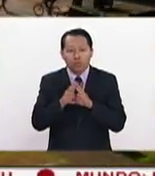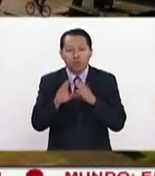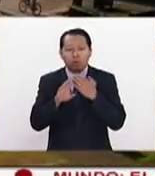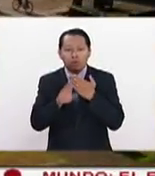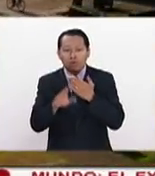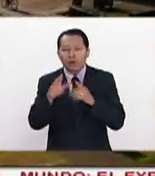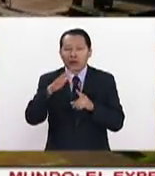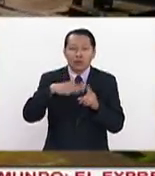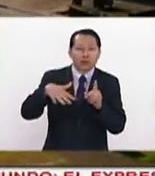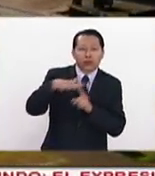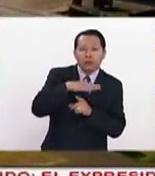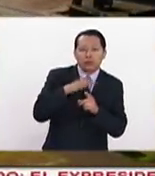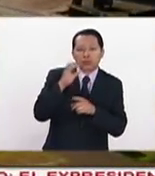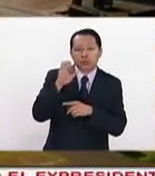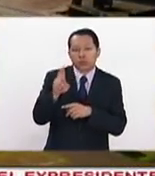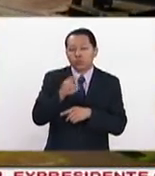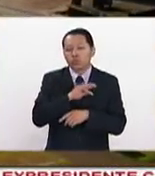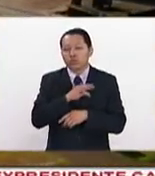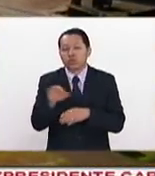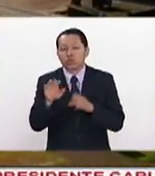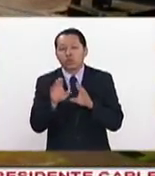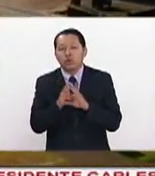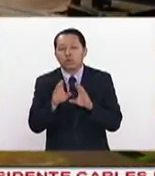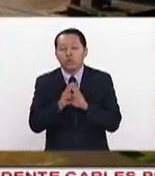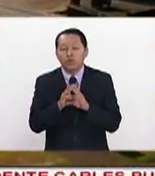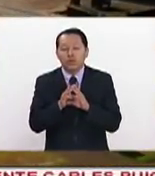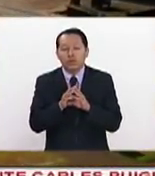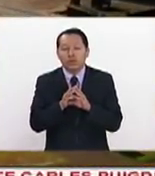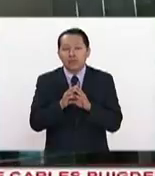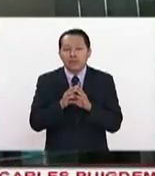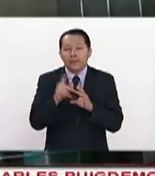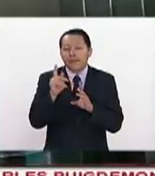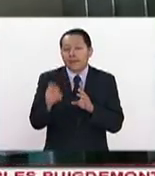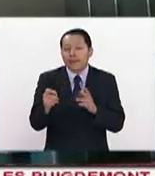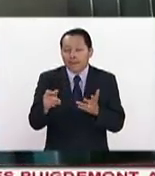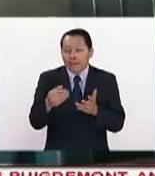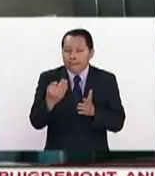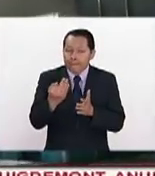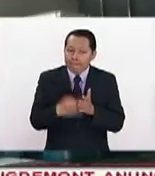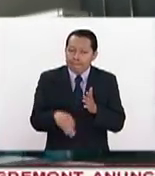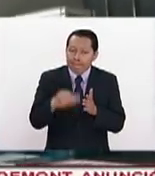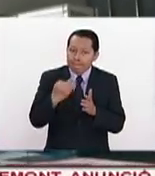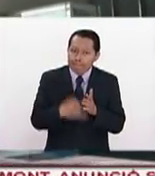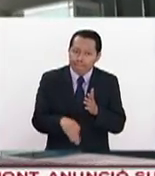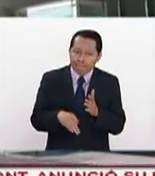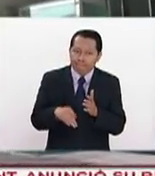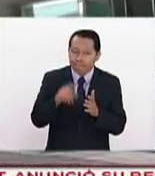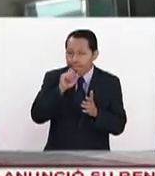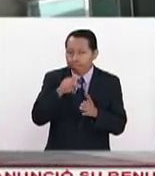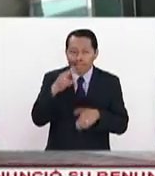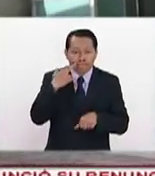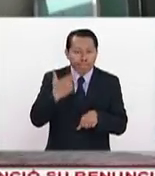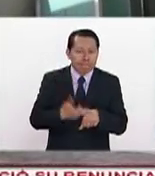el entorno de la ciudad universitaria, pues evidentemente están faltando, digamos, a su